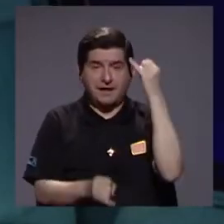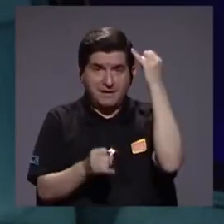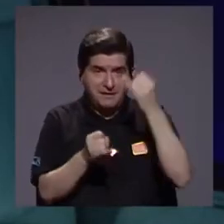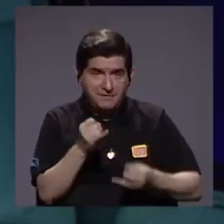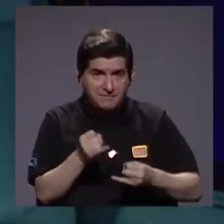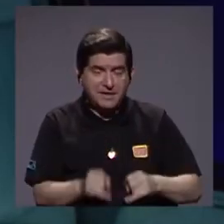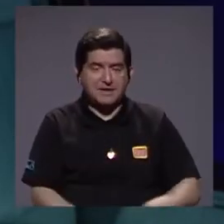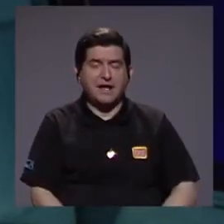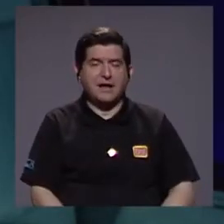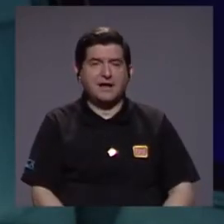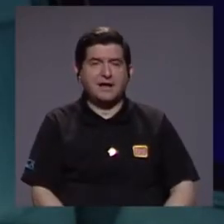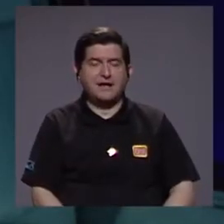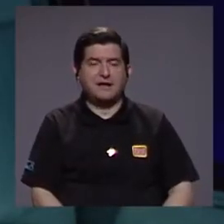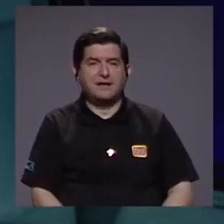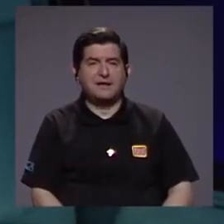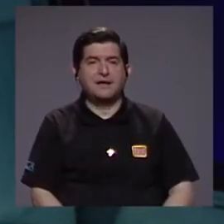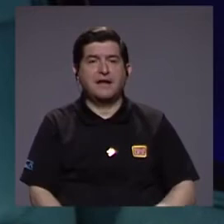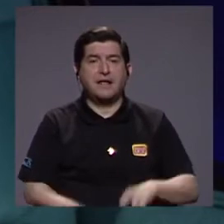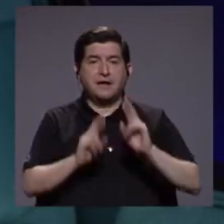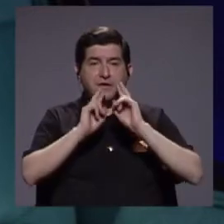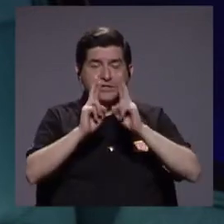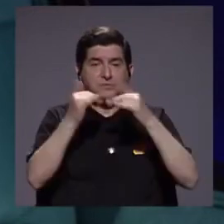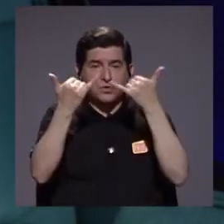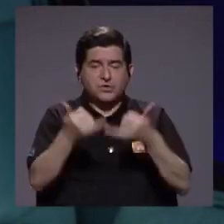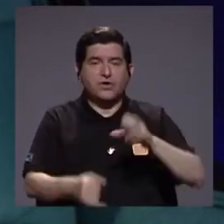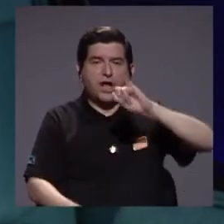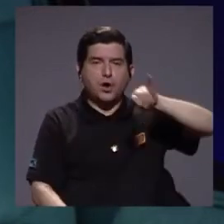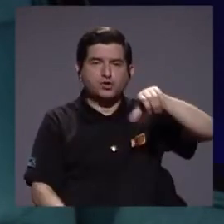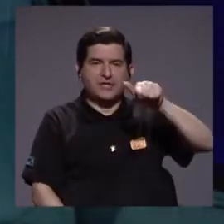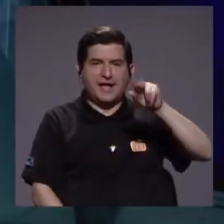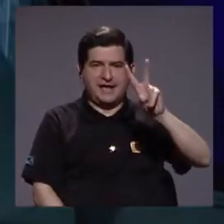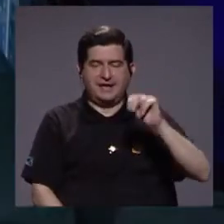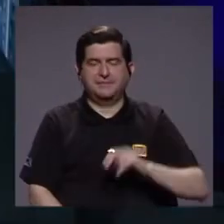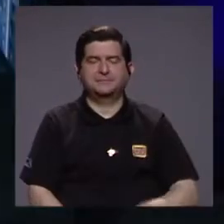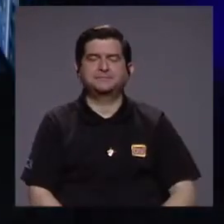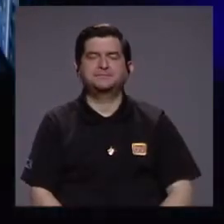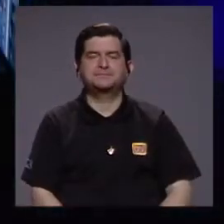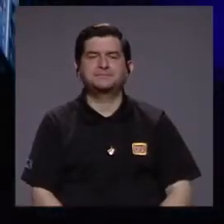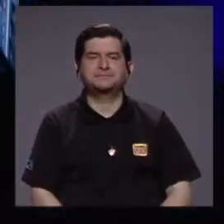Finalizamos las respuestas a esta pregunta con el señor José Ángel Vargas.